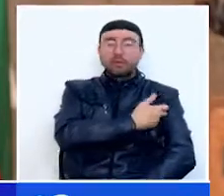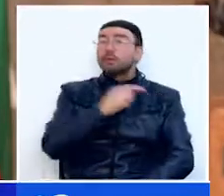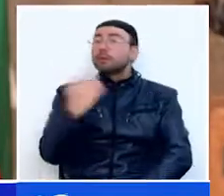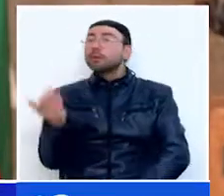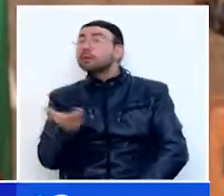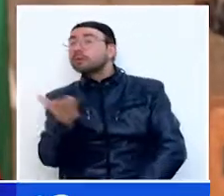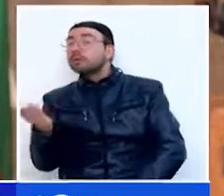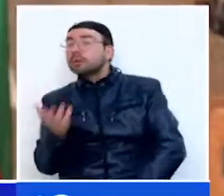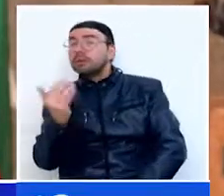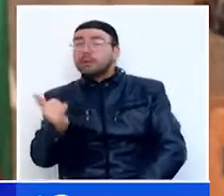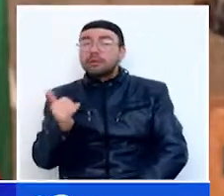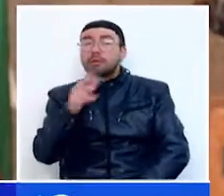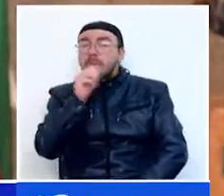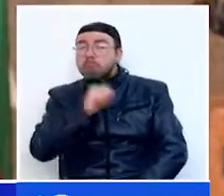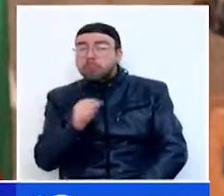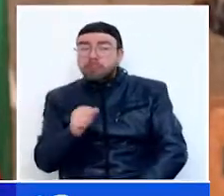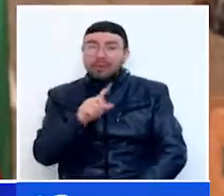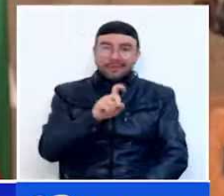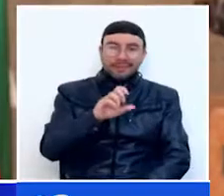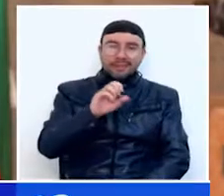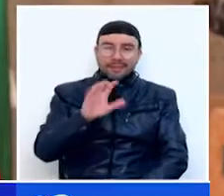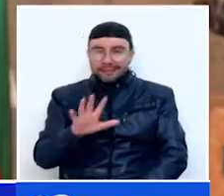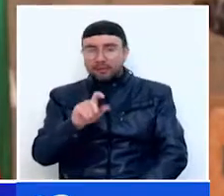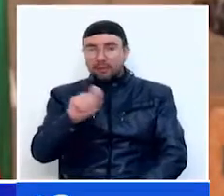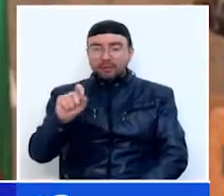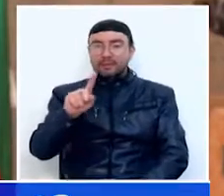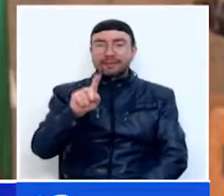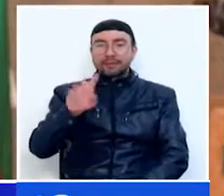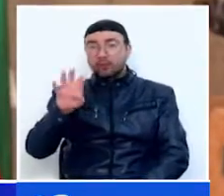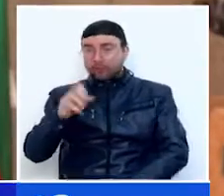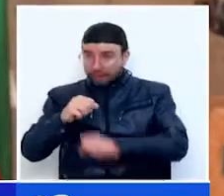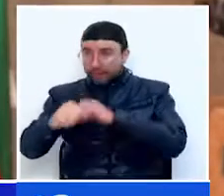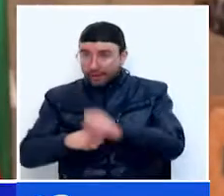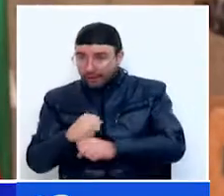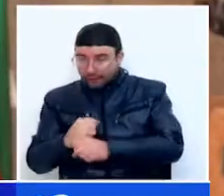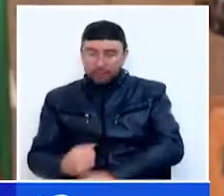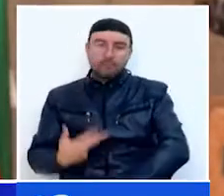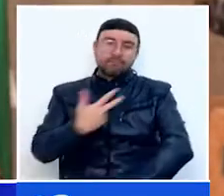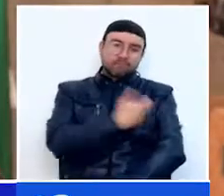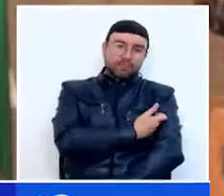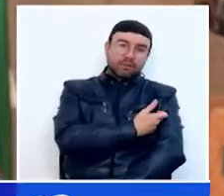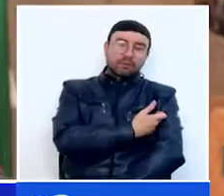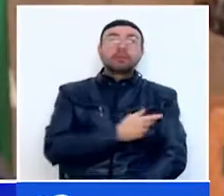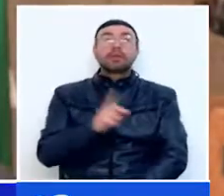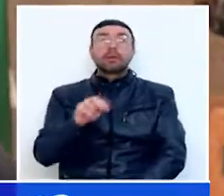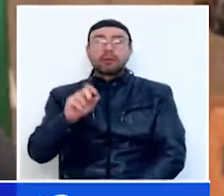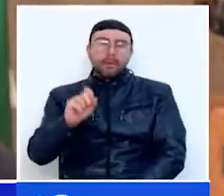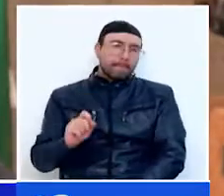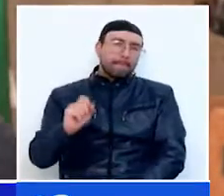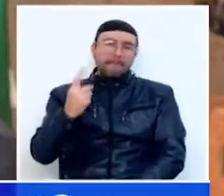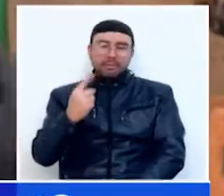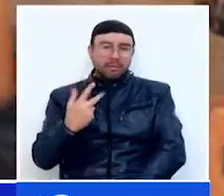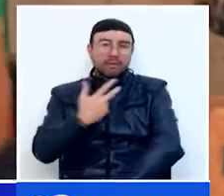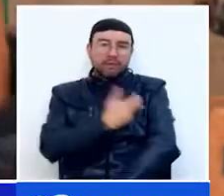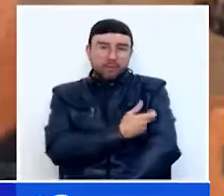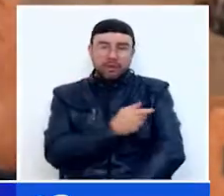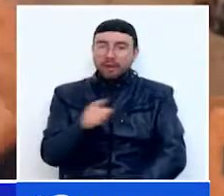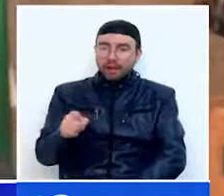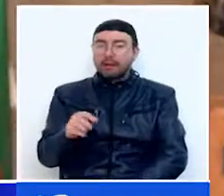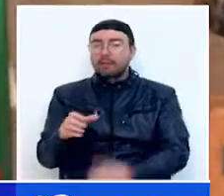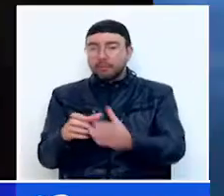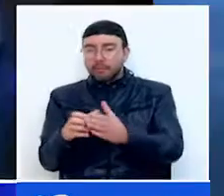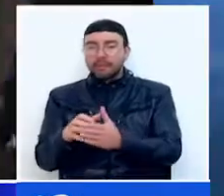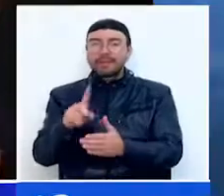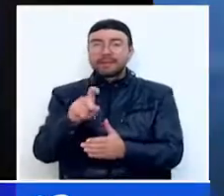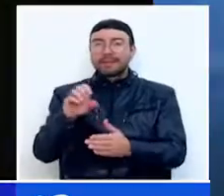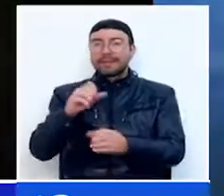de población entre 65 y 69 años y primeras dosis para población de 60 años y